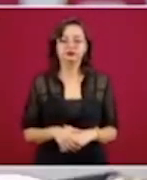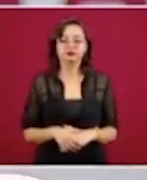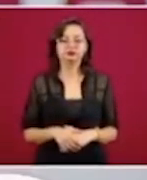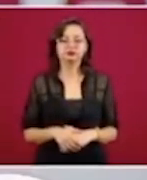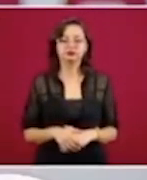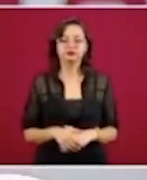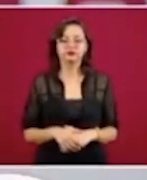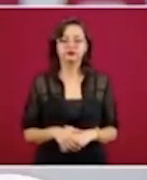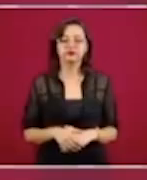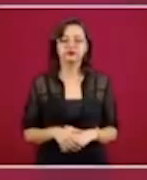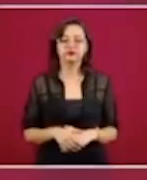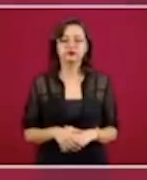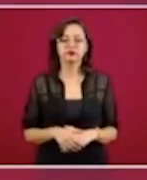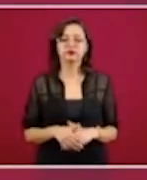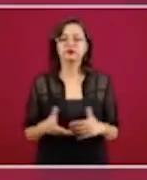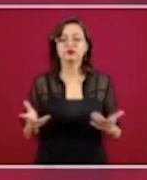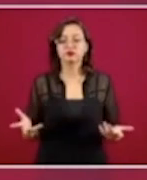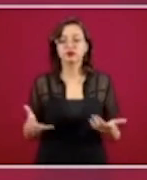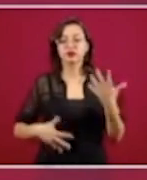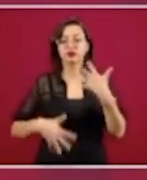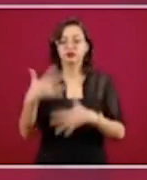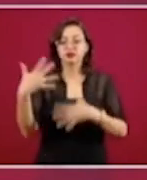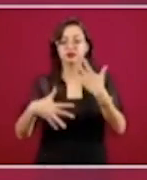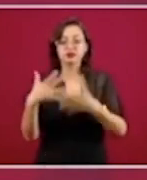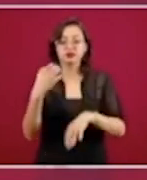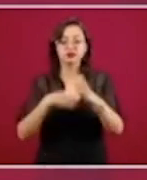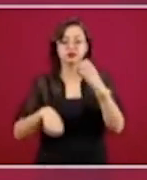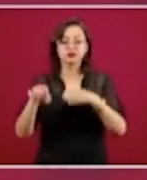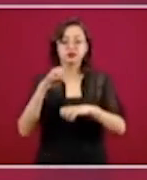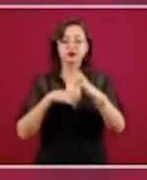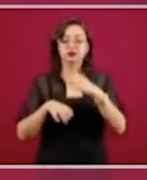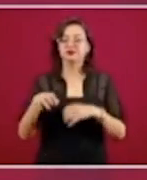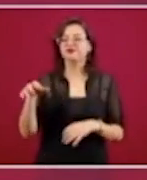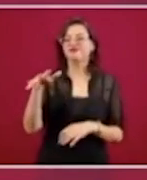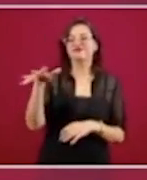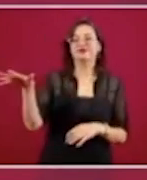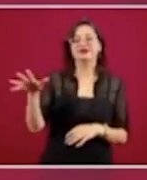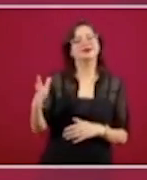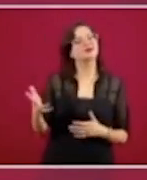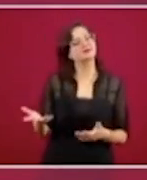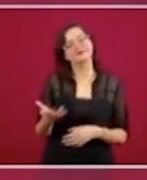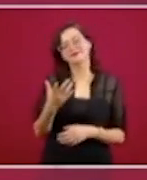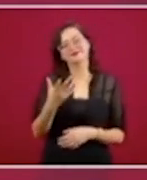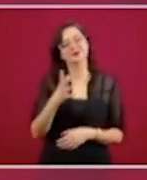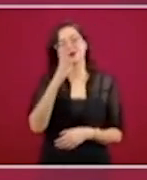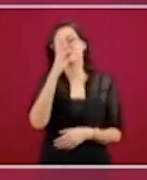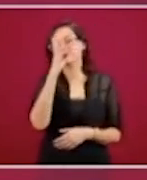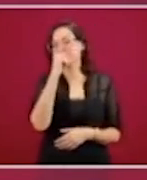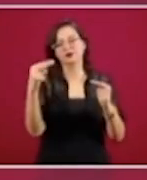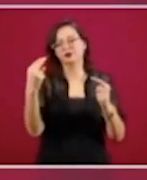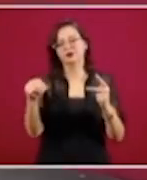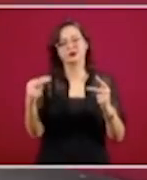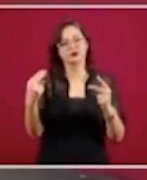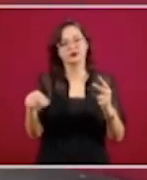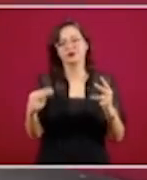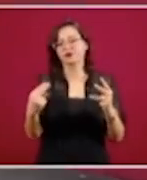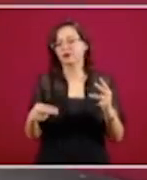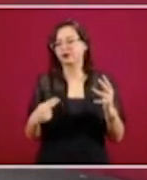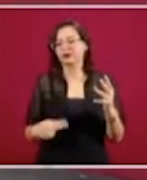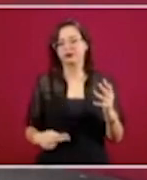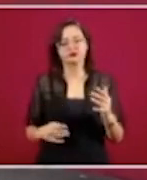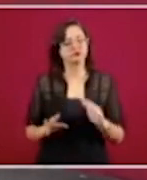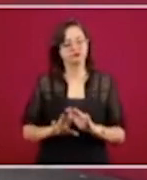tiene. De esas 15, en general, no puedo decir los nombres porque